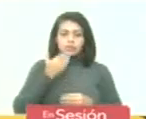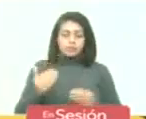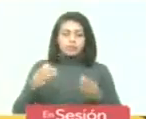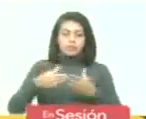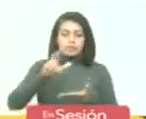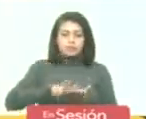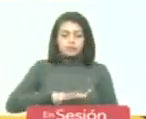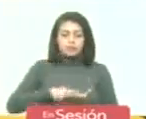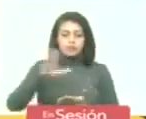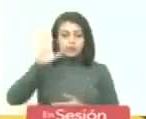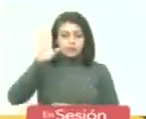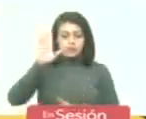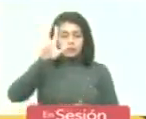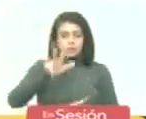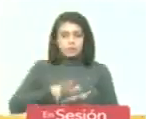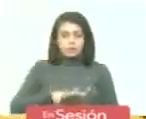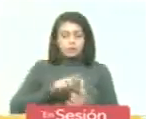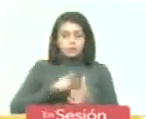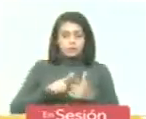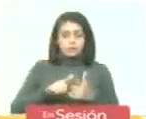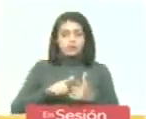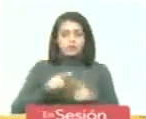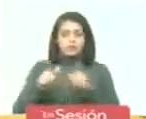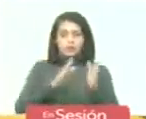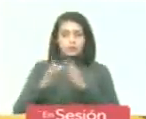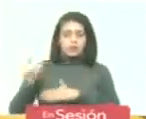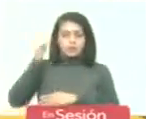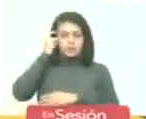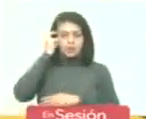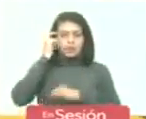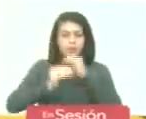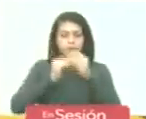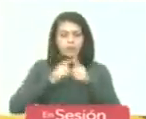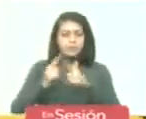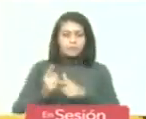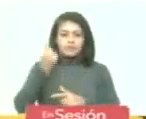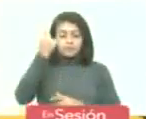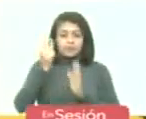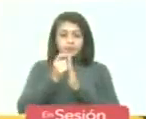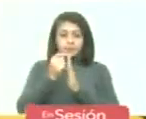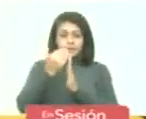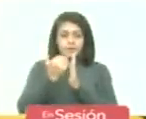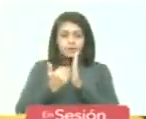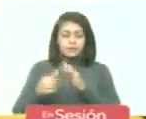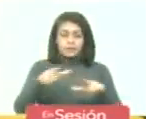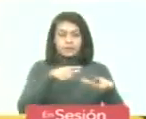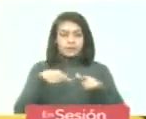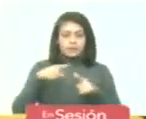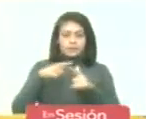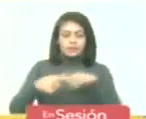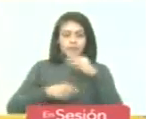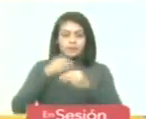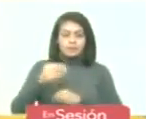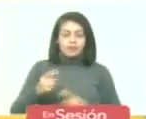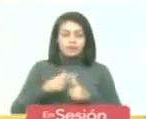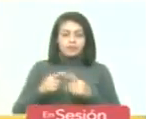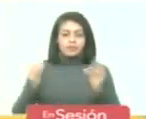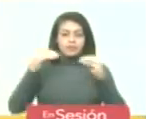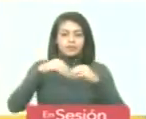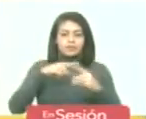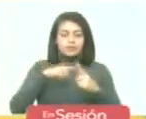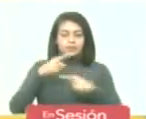costumbre, queda aprobado el orden del día. Primer punto del orden del día. Proyecto de acuerdo